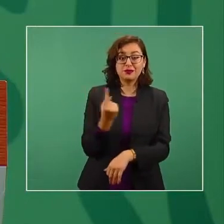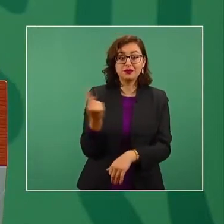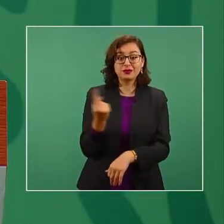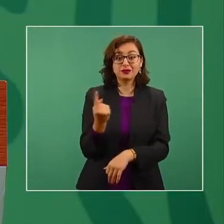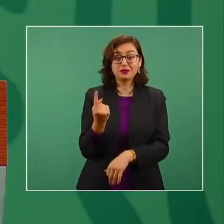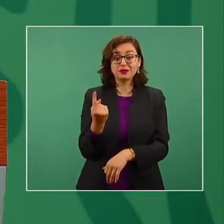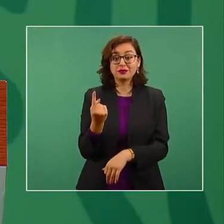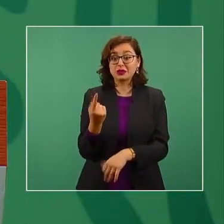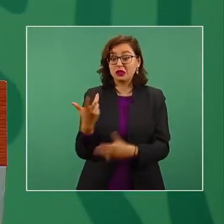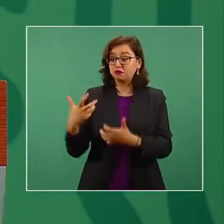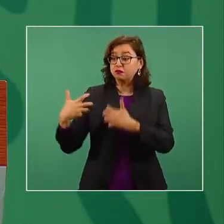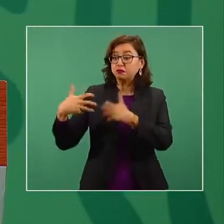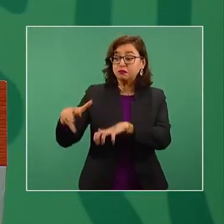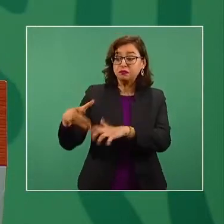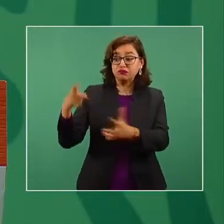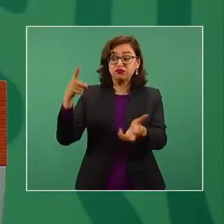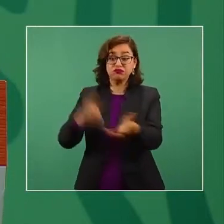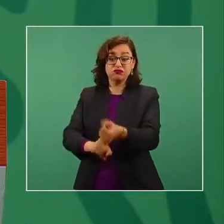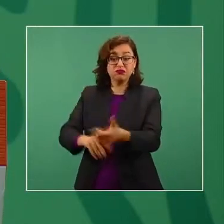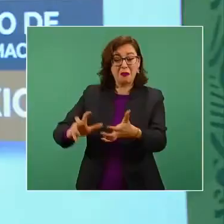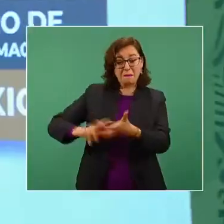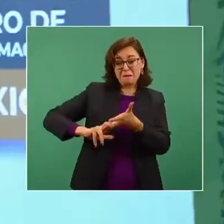si hay violencia,